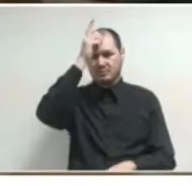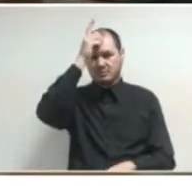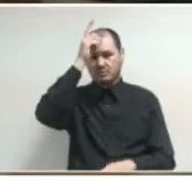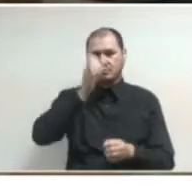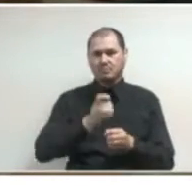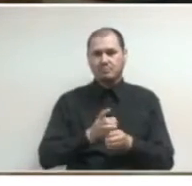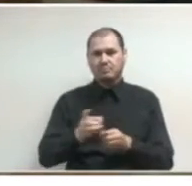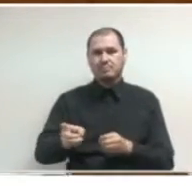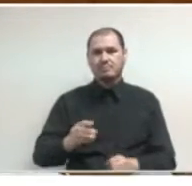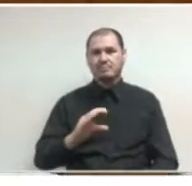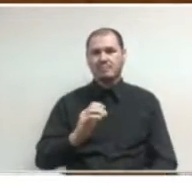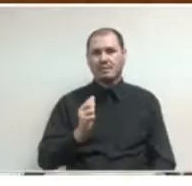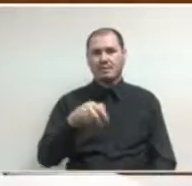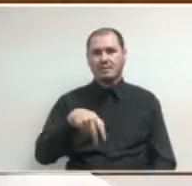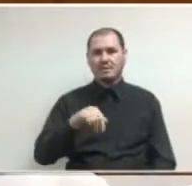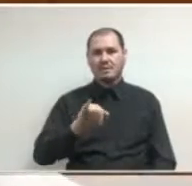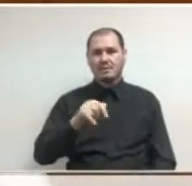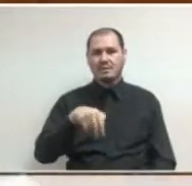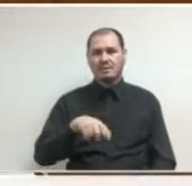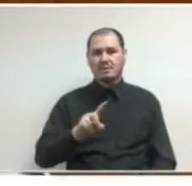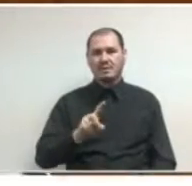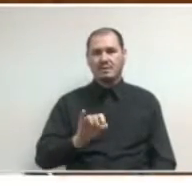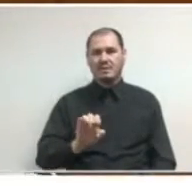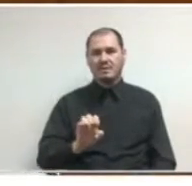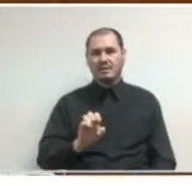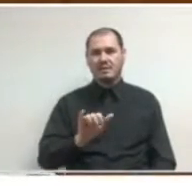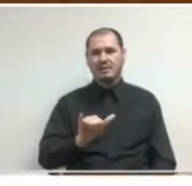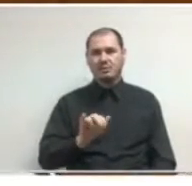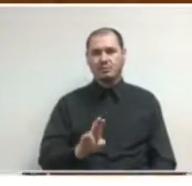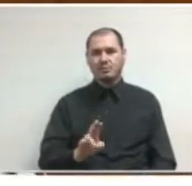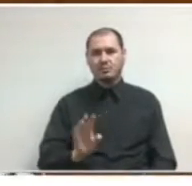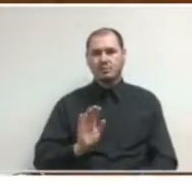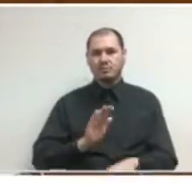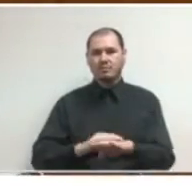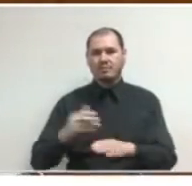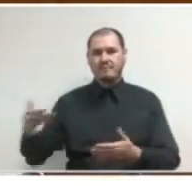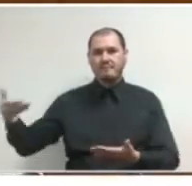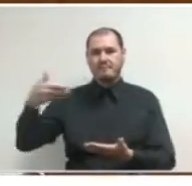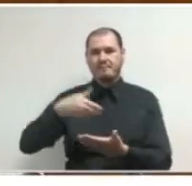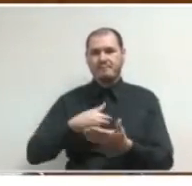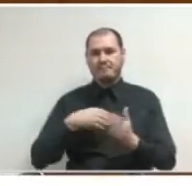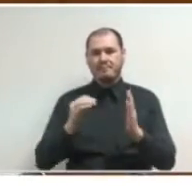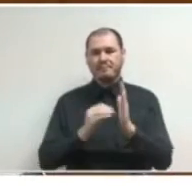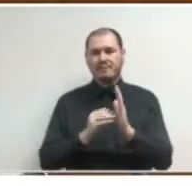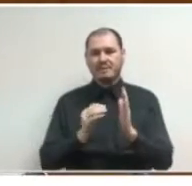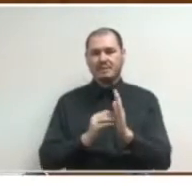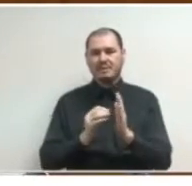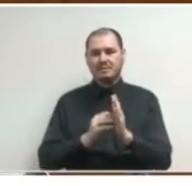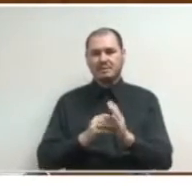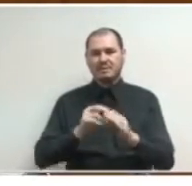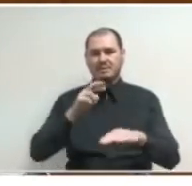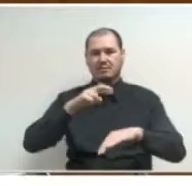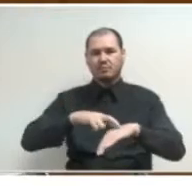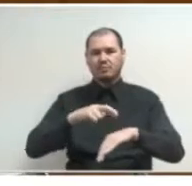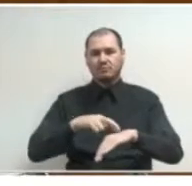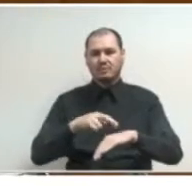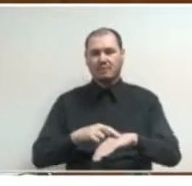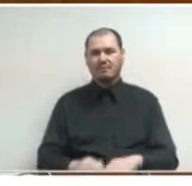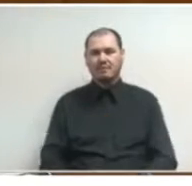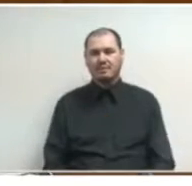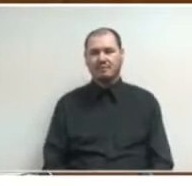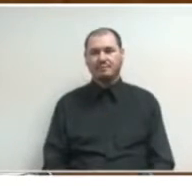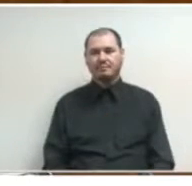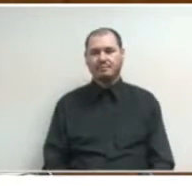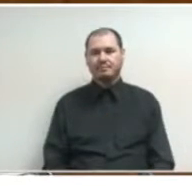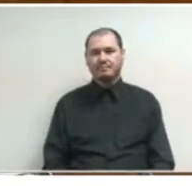Superintendente Jaisa, circunstitución social Candín de Yupe, esperamos Petín Valleruré, o Yerure, que sea el superintendente, o Pepe